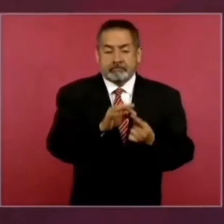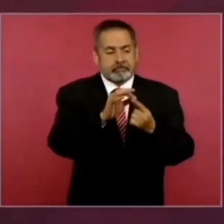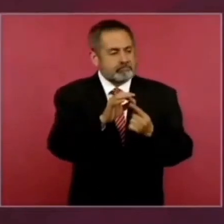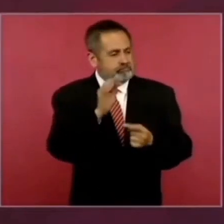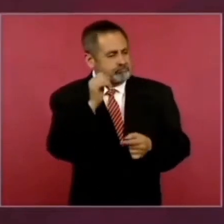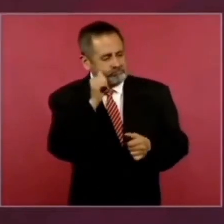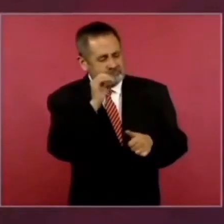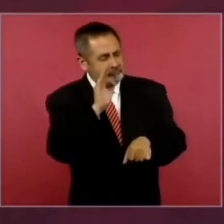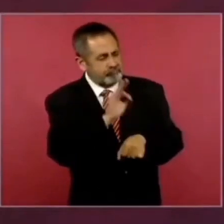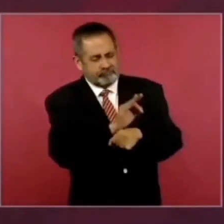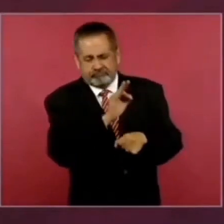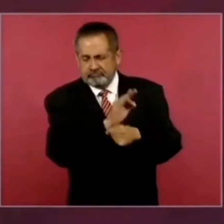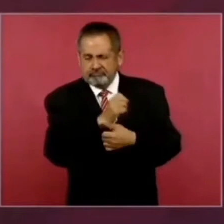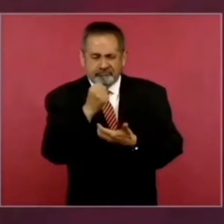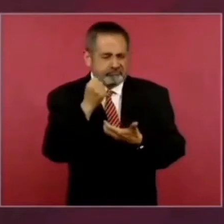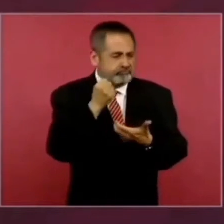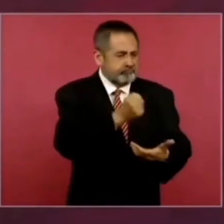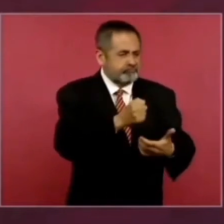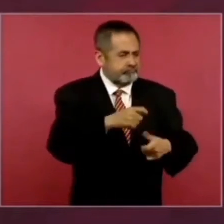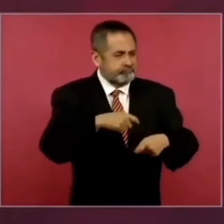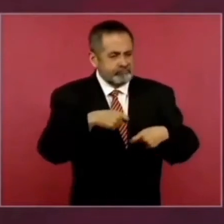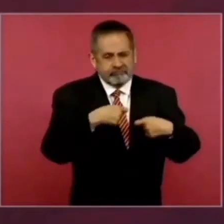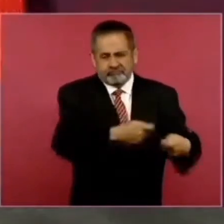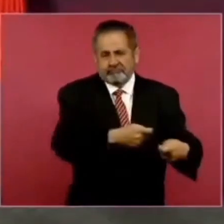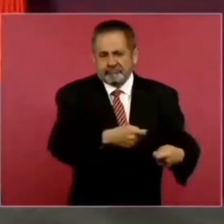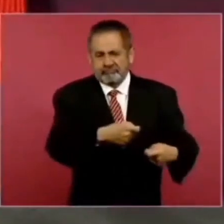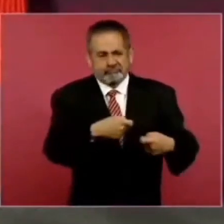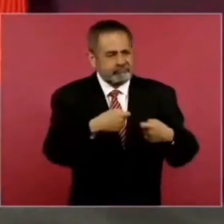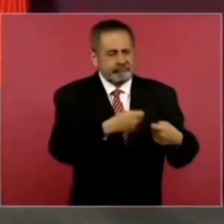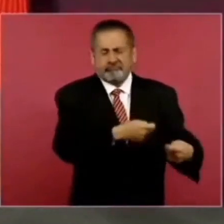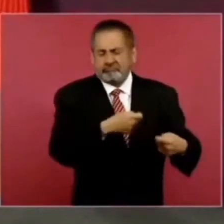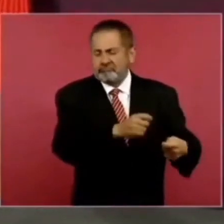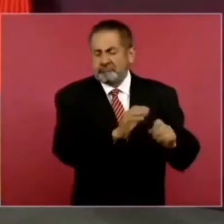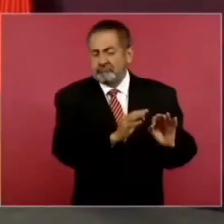bien atendido para